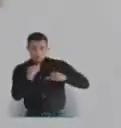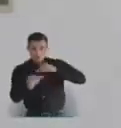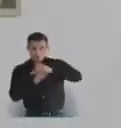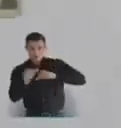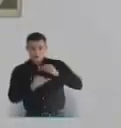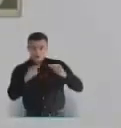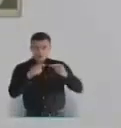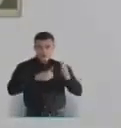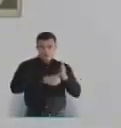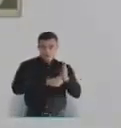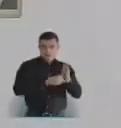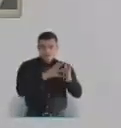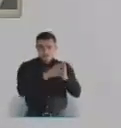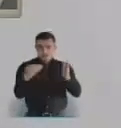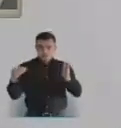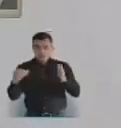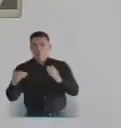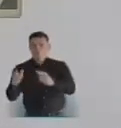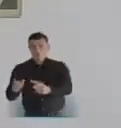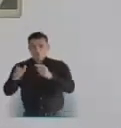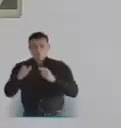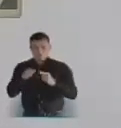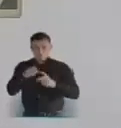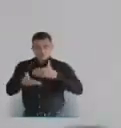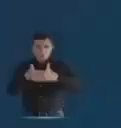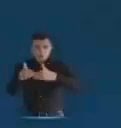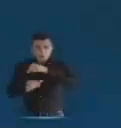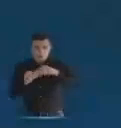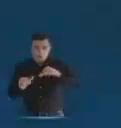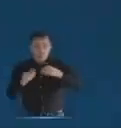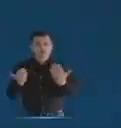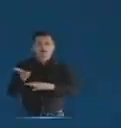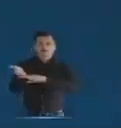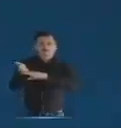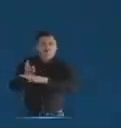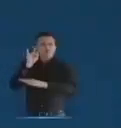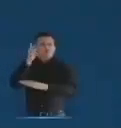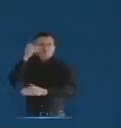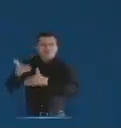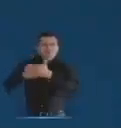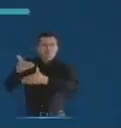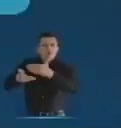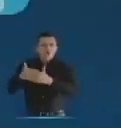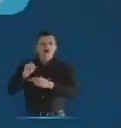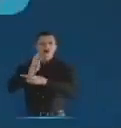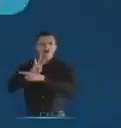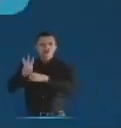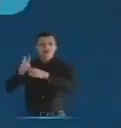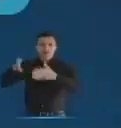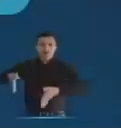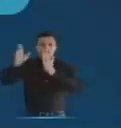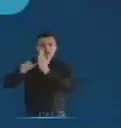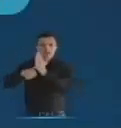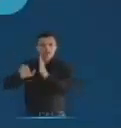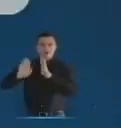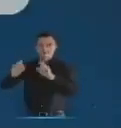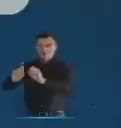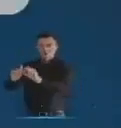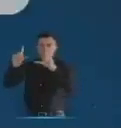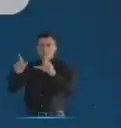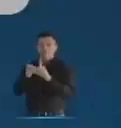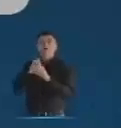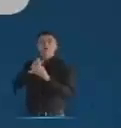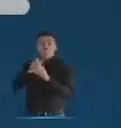Si tramitaste el duplicado de tu cédula de ciudadanía, verifica el estado de tu solicitud en la página web